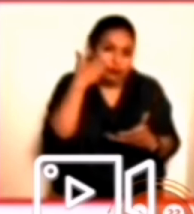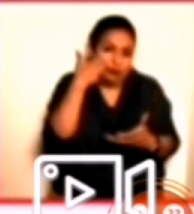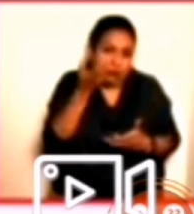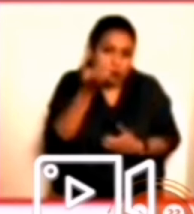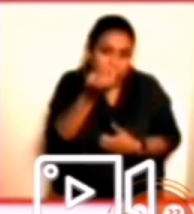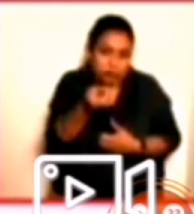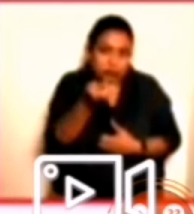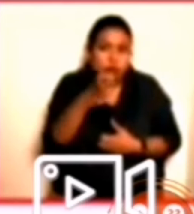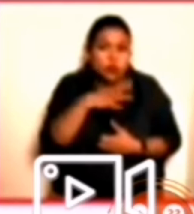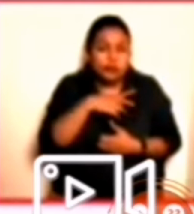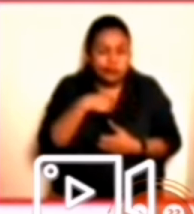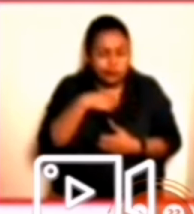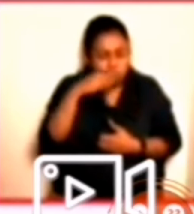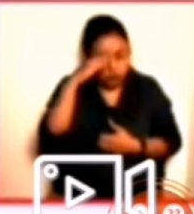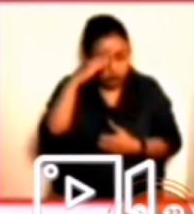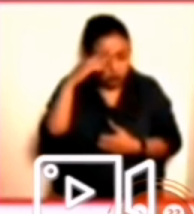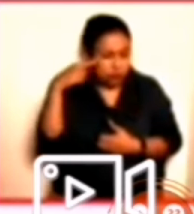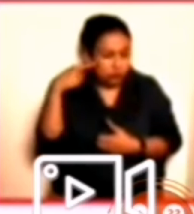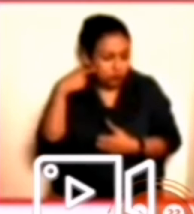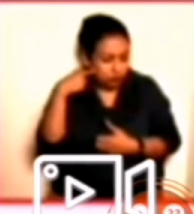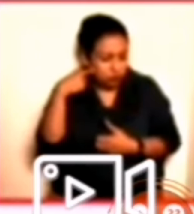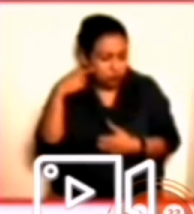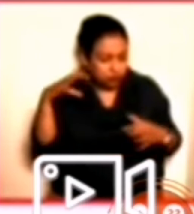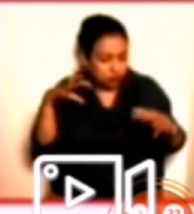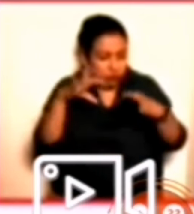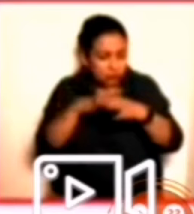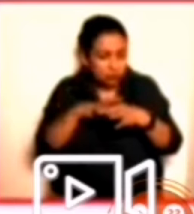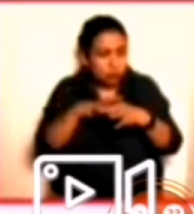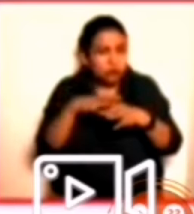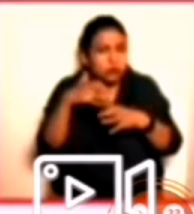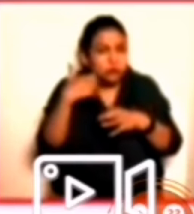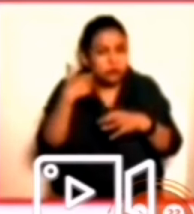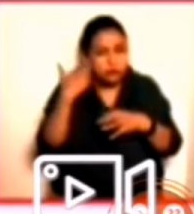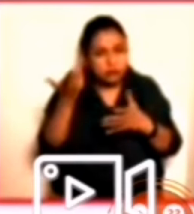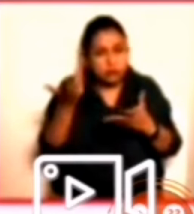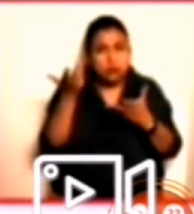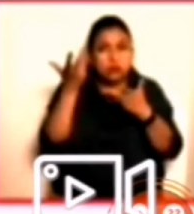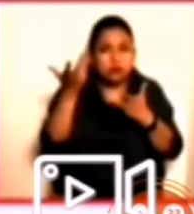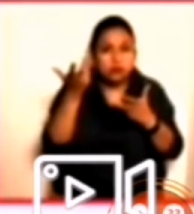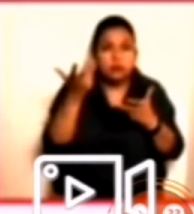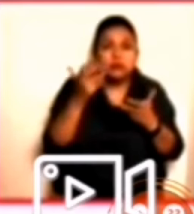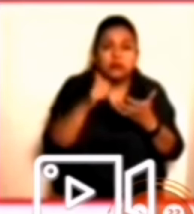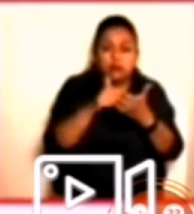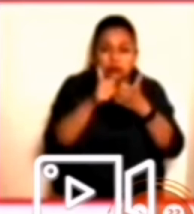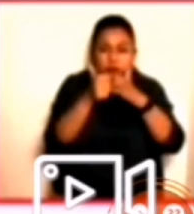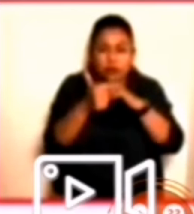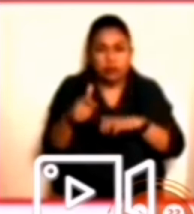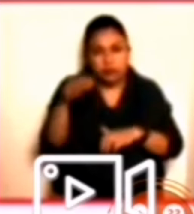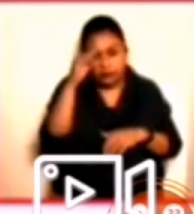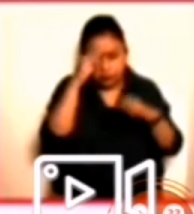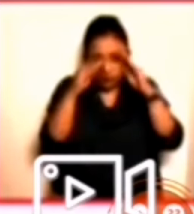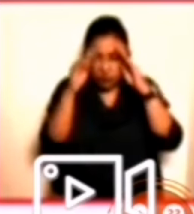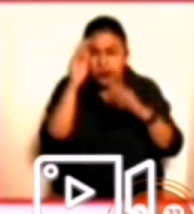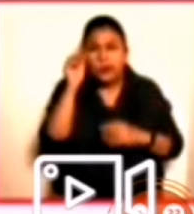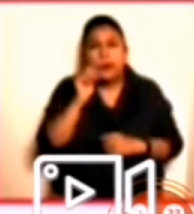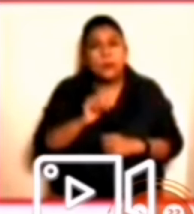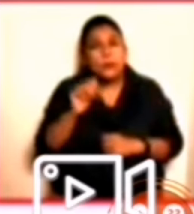esa reflexión y que siempre nos vuelve a